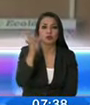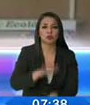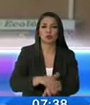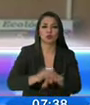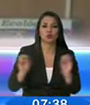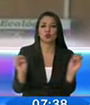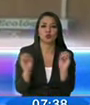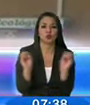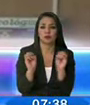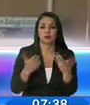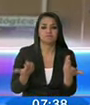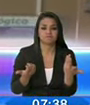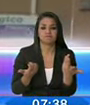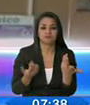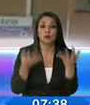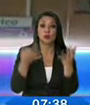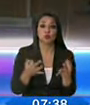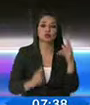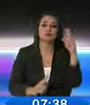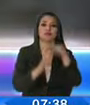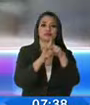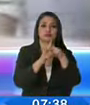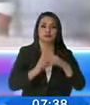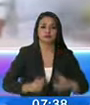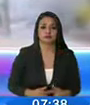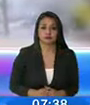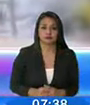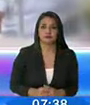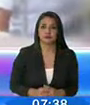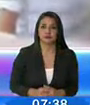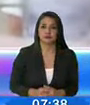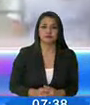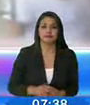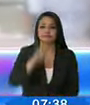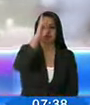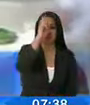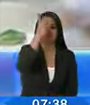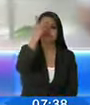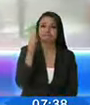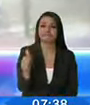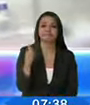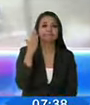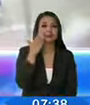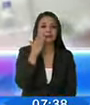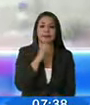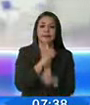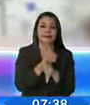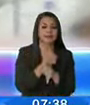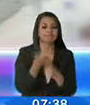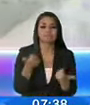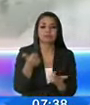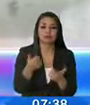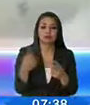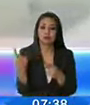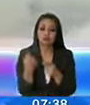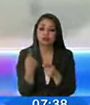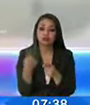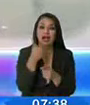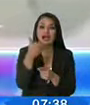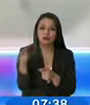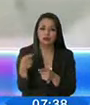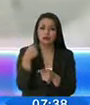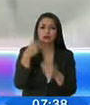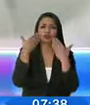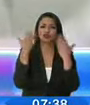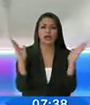forma intencional, sino que fue un accidente. Ha sido una equivocación por parte de ella, porque verdaderamente ella no pensaba que era